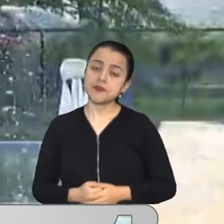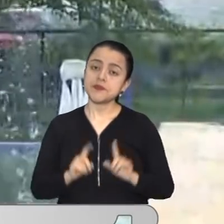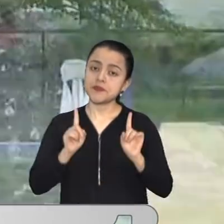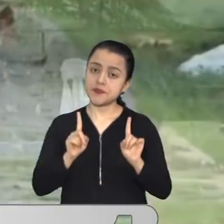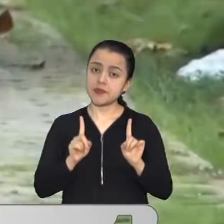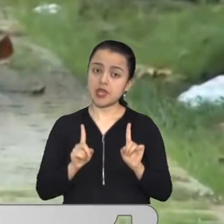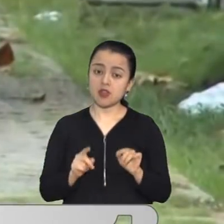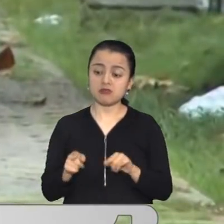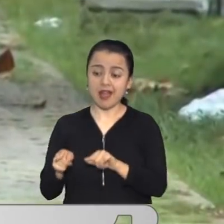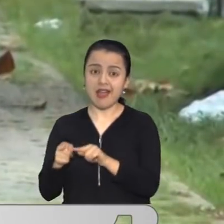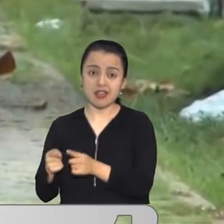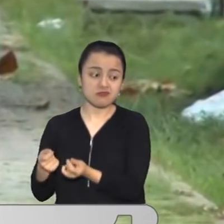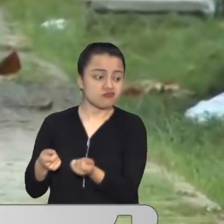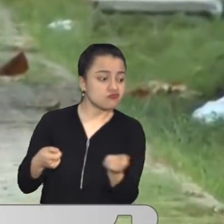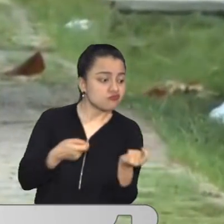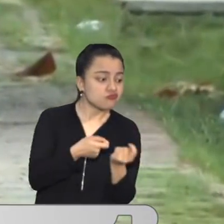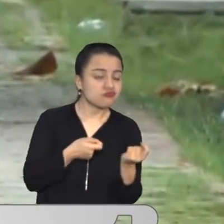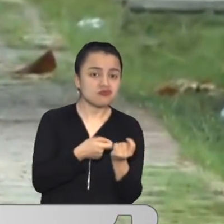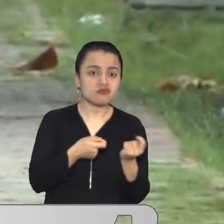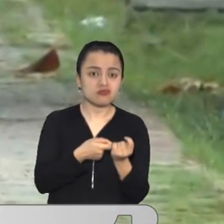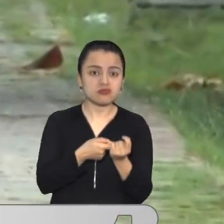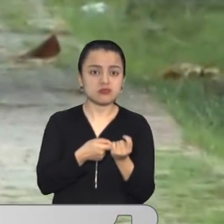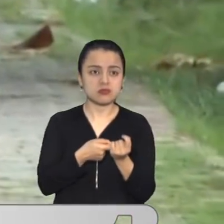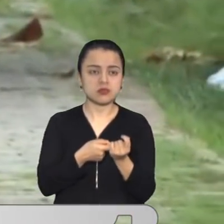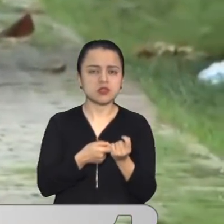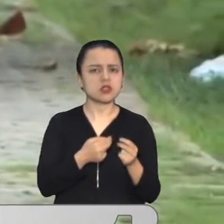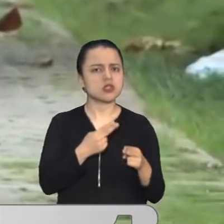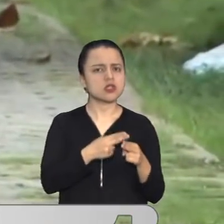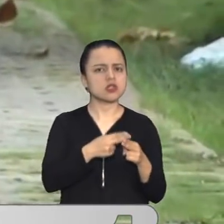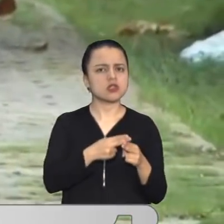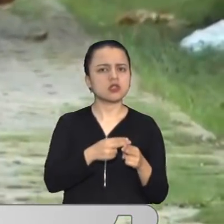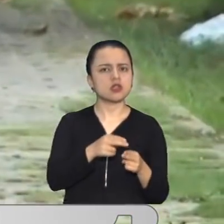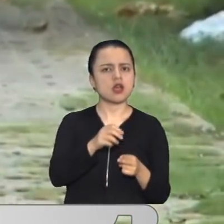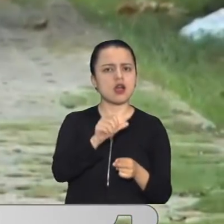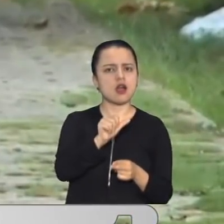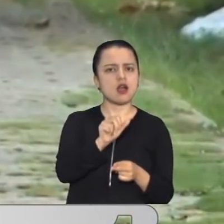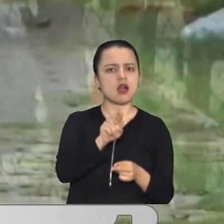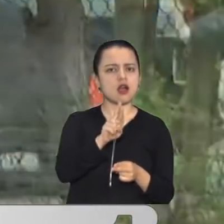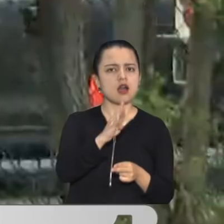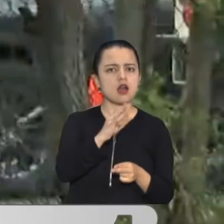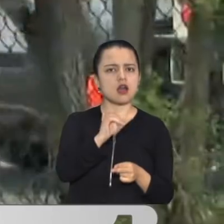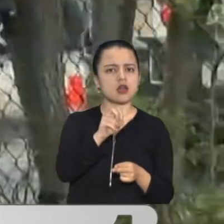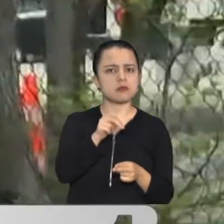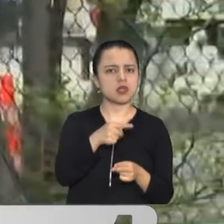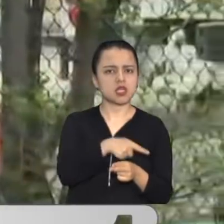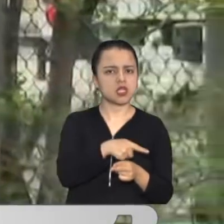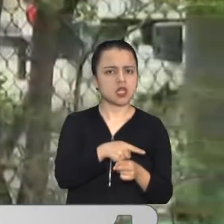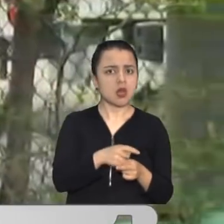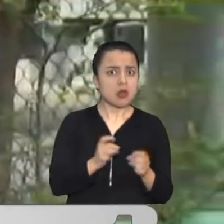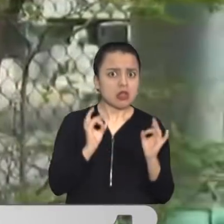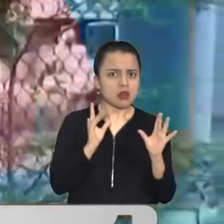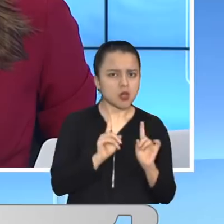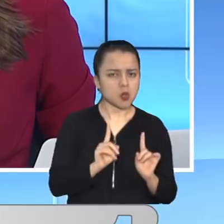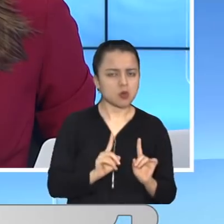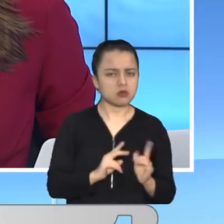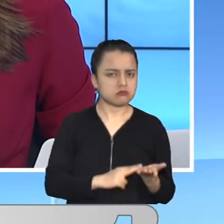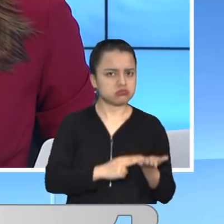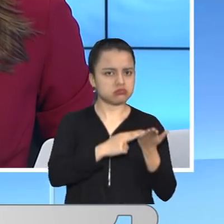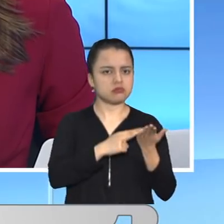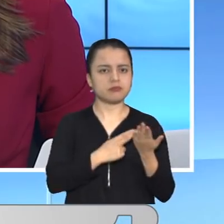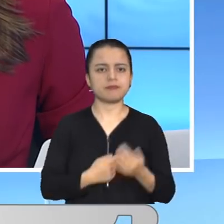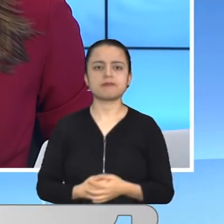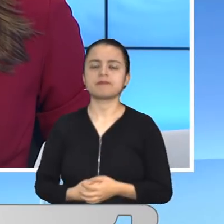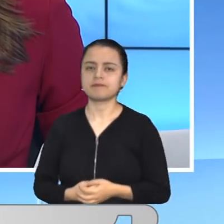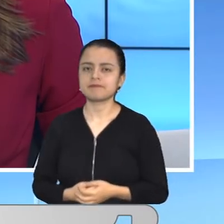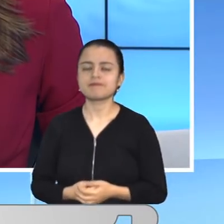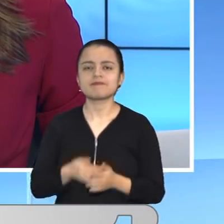el mismo hecho resultó lesionado una persona que responde al nombre de Alvin Herrera, quien no reviste gravedad. Es todo desde